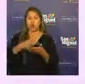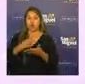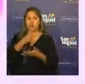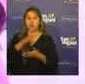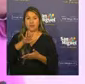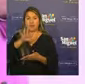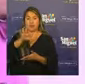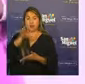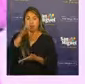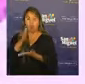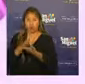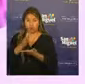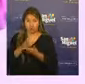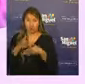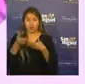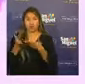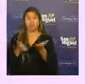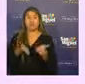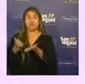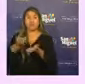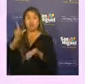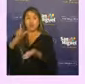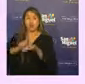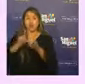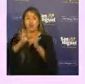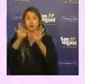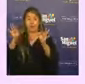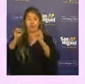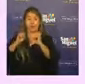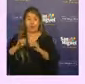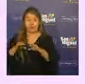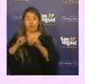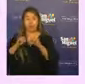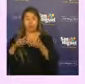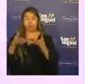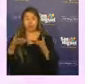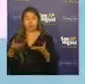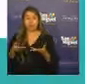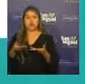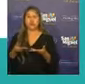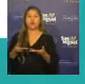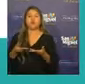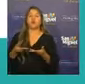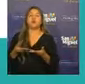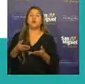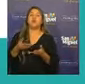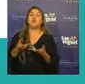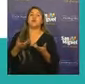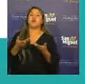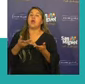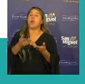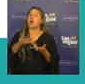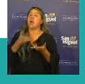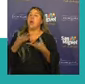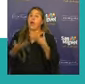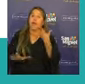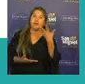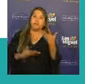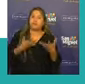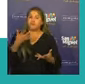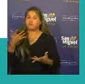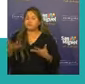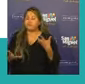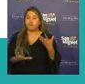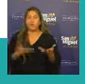1 de enero de 2025 los colegios al Servicio Local de Educación ha producido o nos ha